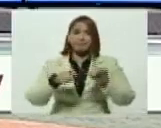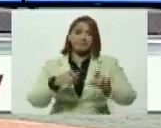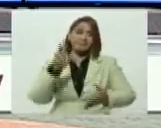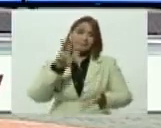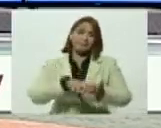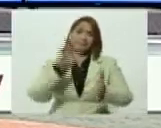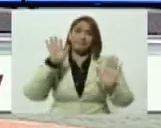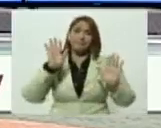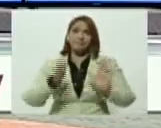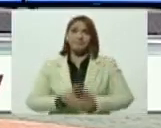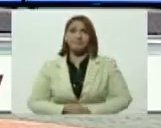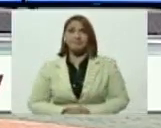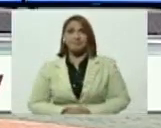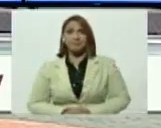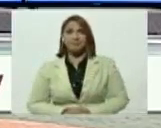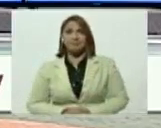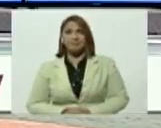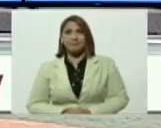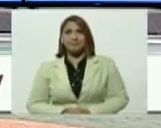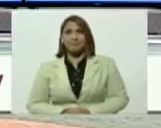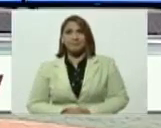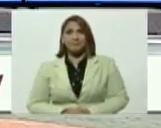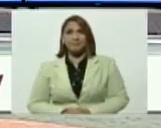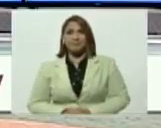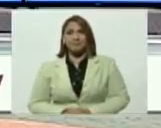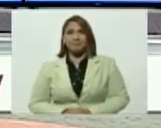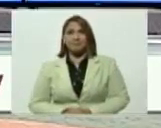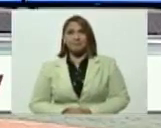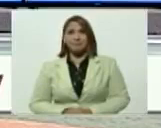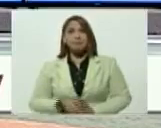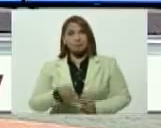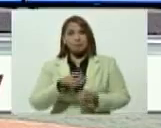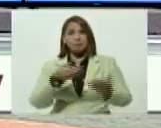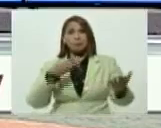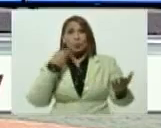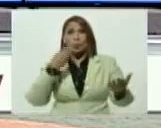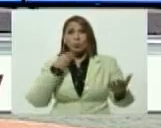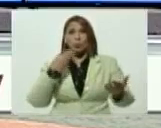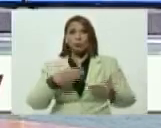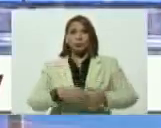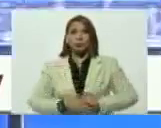Aprobado. Muchas gracias, presidente. Ahí está la juventud, ¿vale?